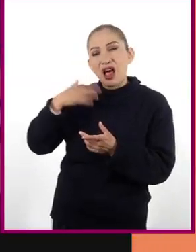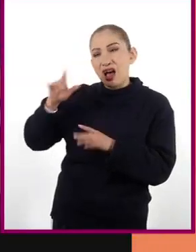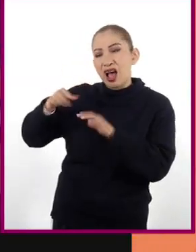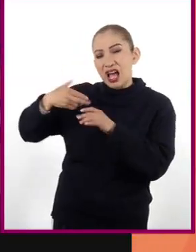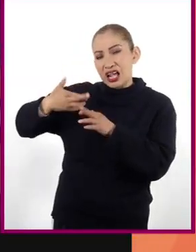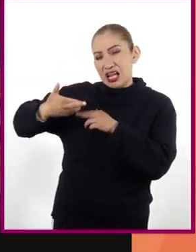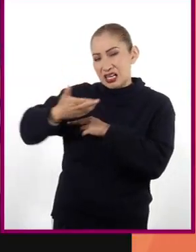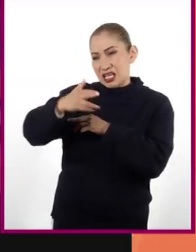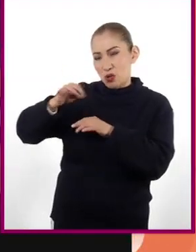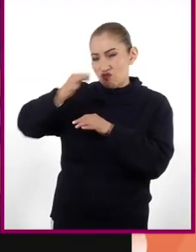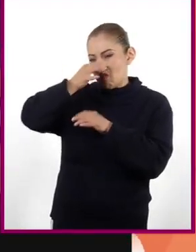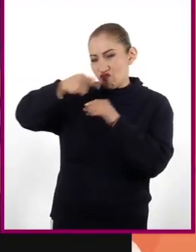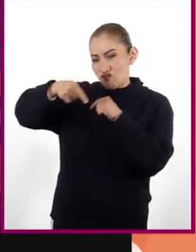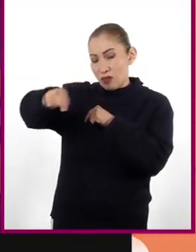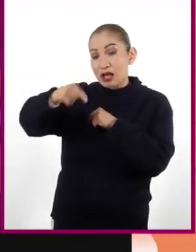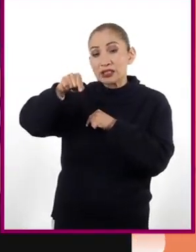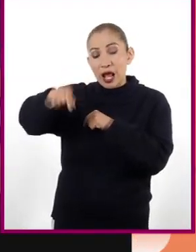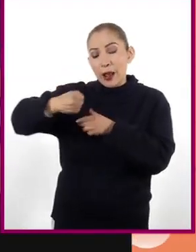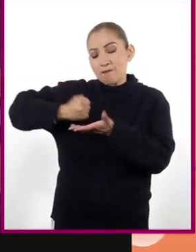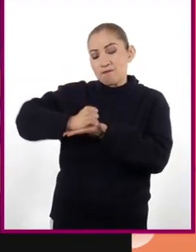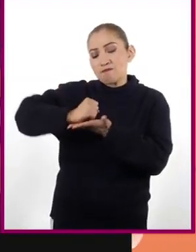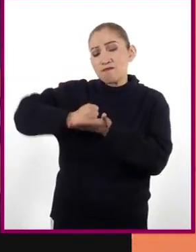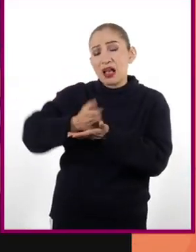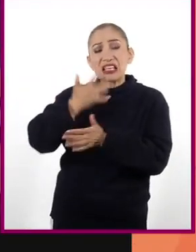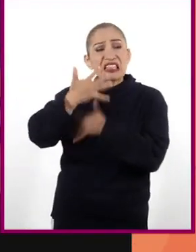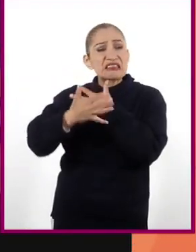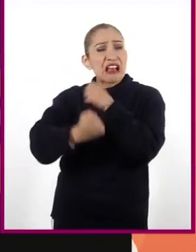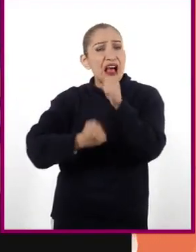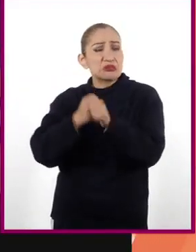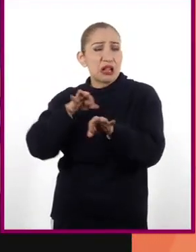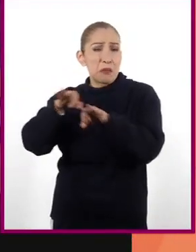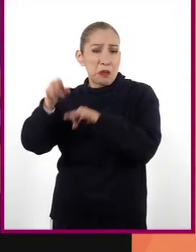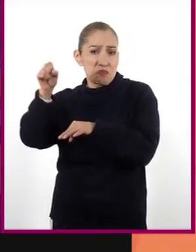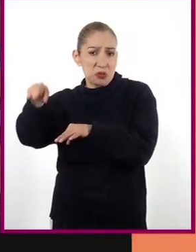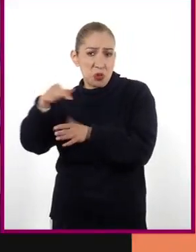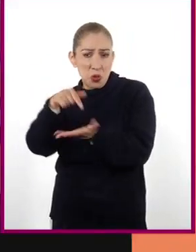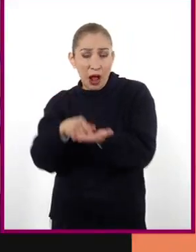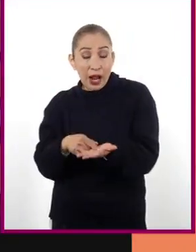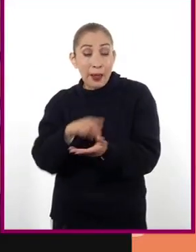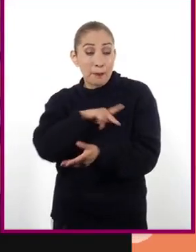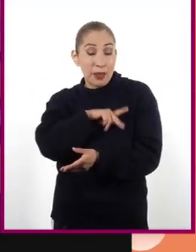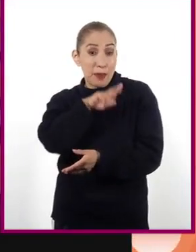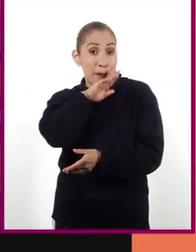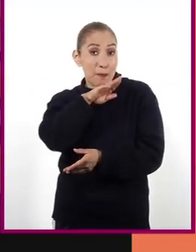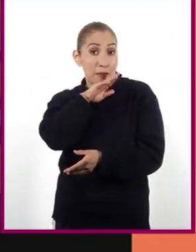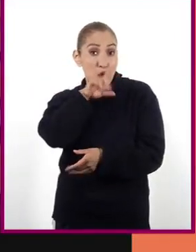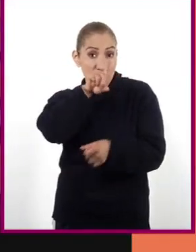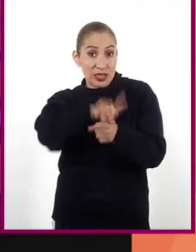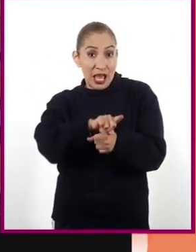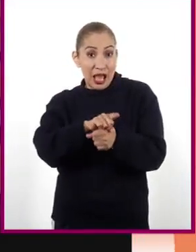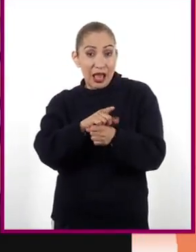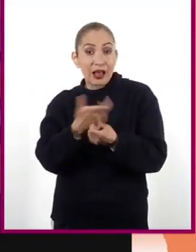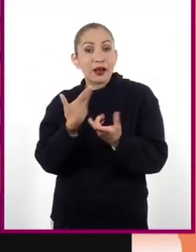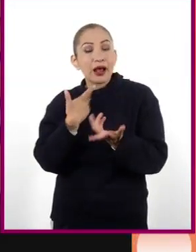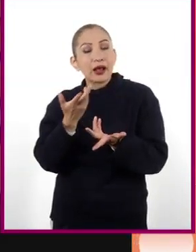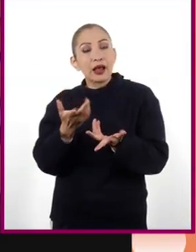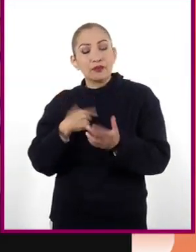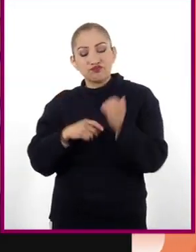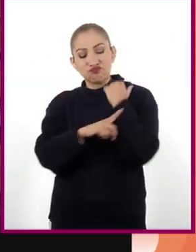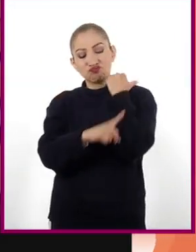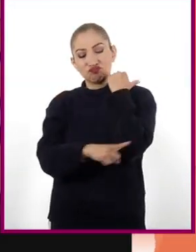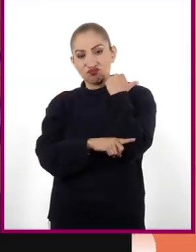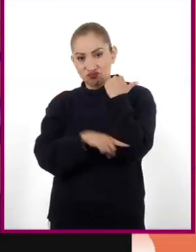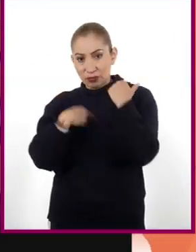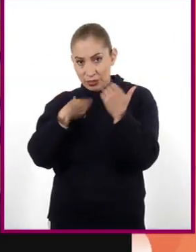de aquel río, en la cual fue molinero más de 15 años. Y estando mi madre una noche en la seña, preñada de